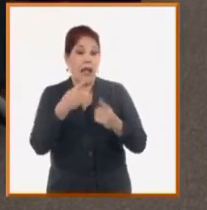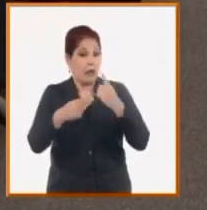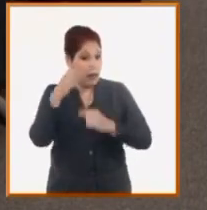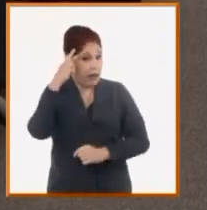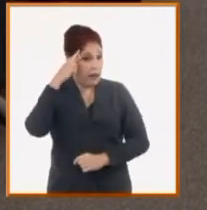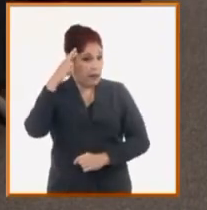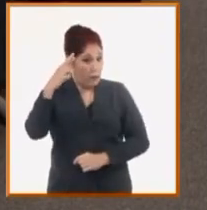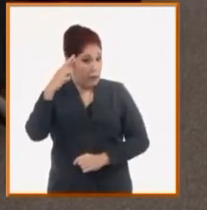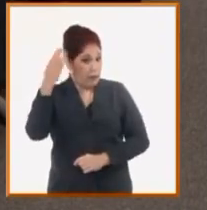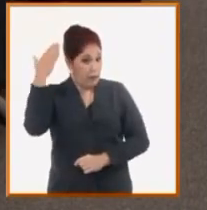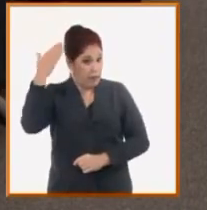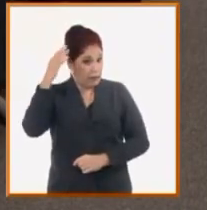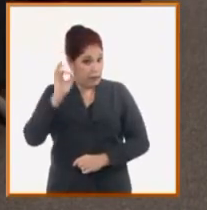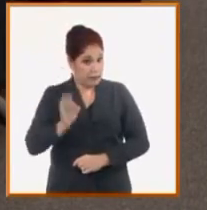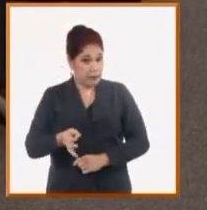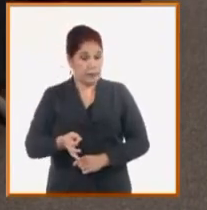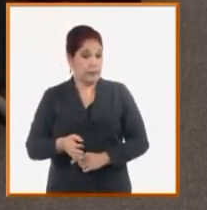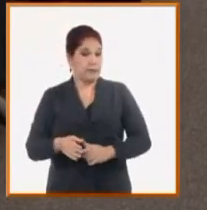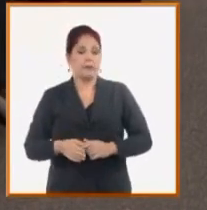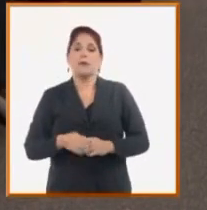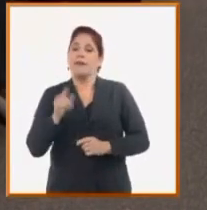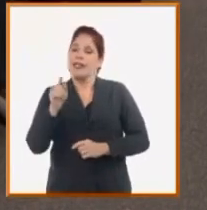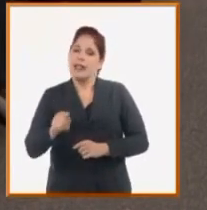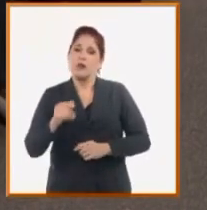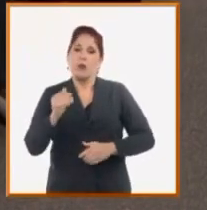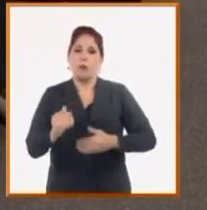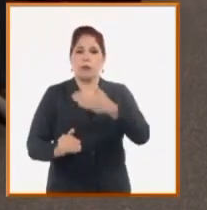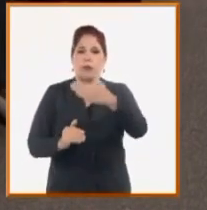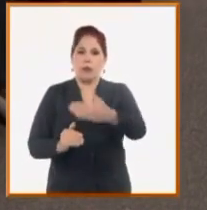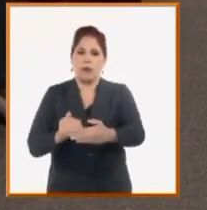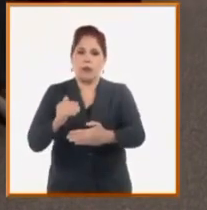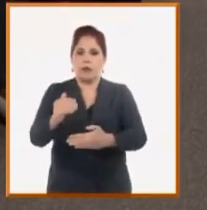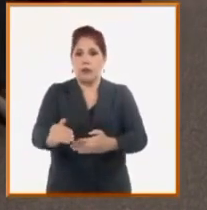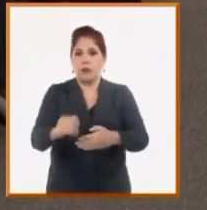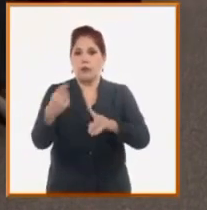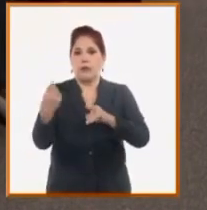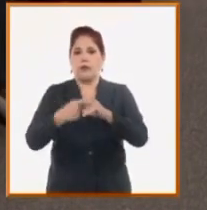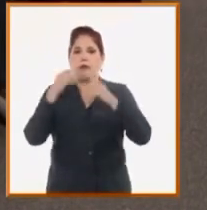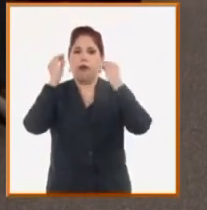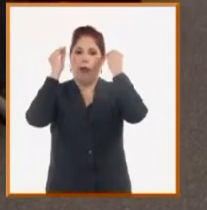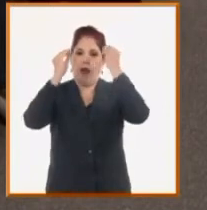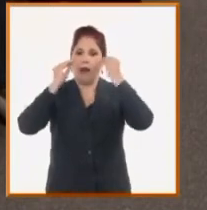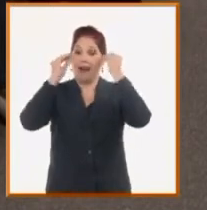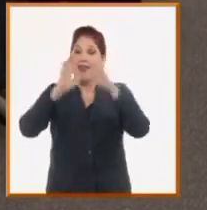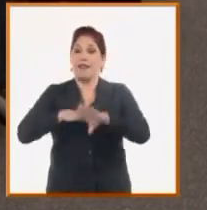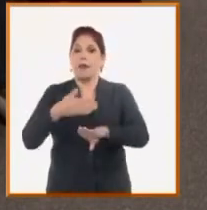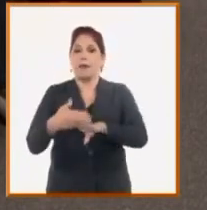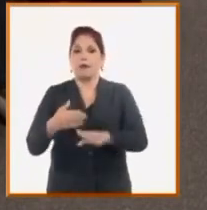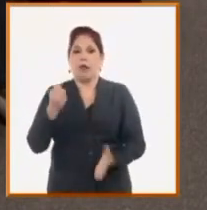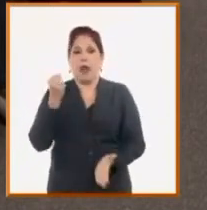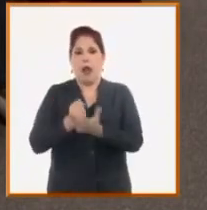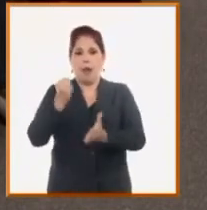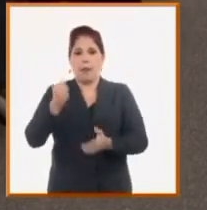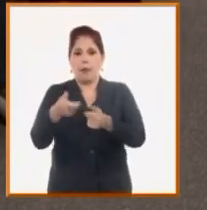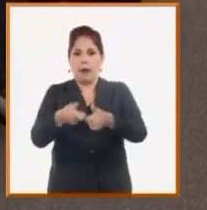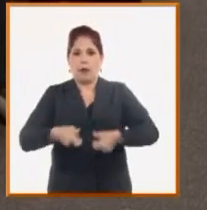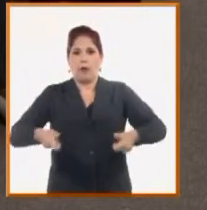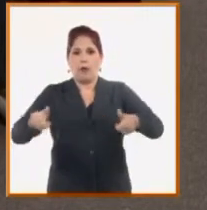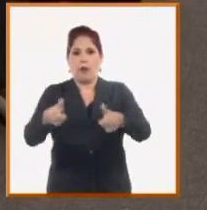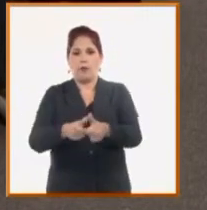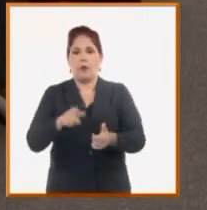que tuvo todo un tránsito y análisis hasta que fue aprobado en el Congreso del